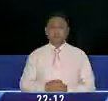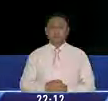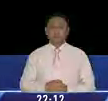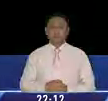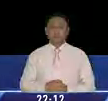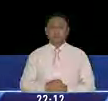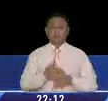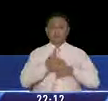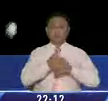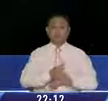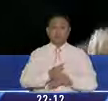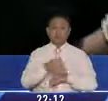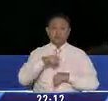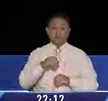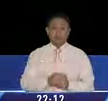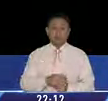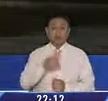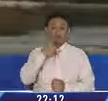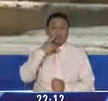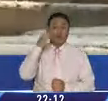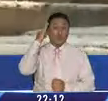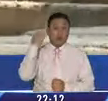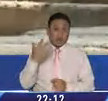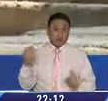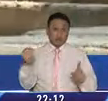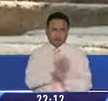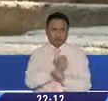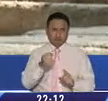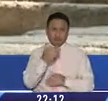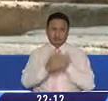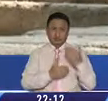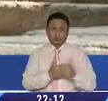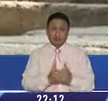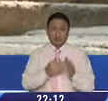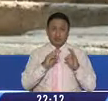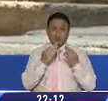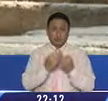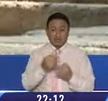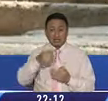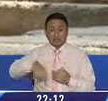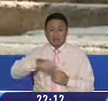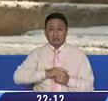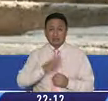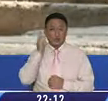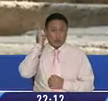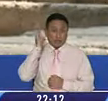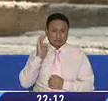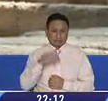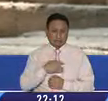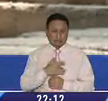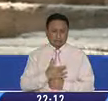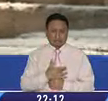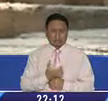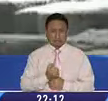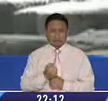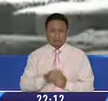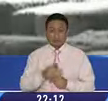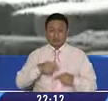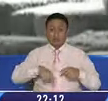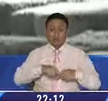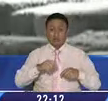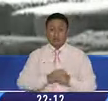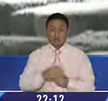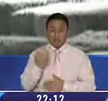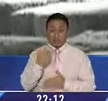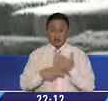Más adelante, la violencia de género deja una secuela de dolor e impotencia en mujeres, que incluso pierden la tenencia